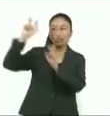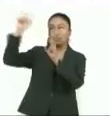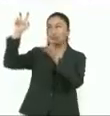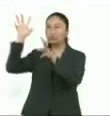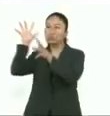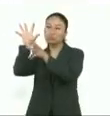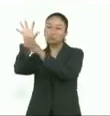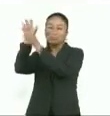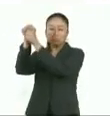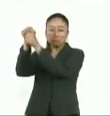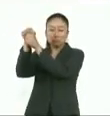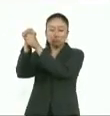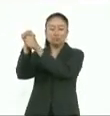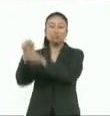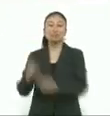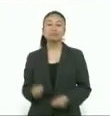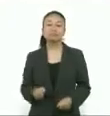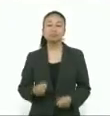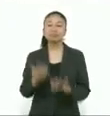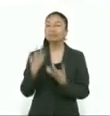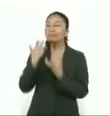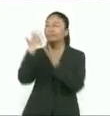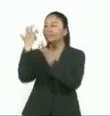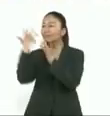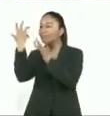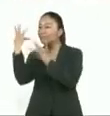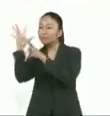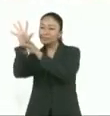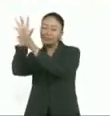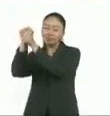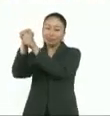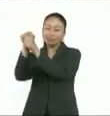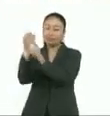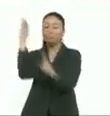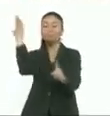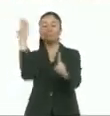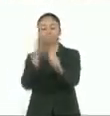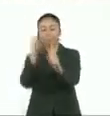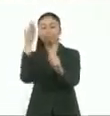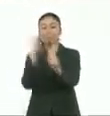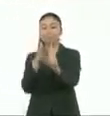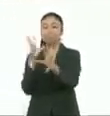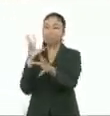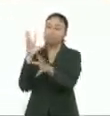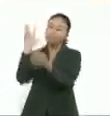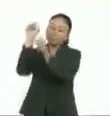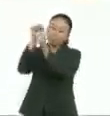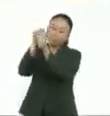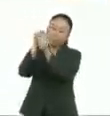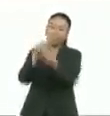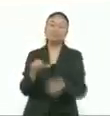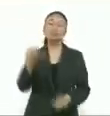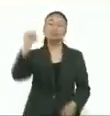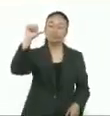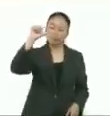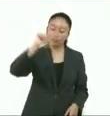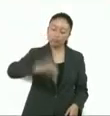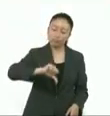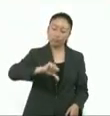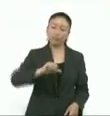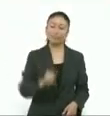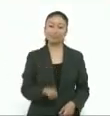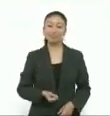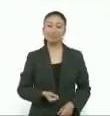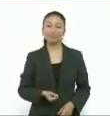sueños, nuestros anhelos, nuestros objetivos. Y hoy,